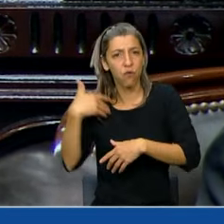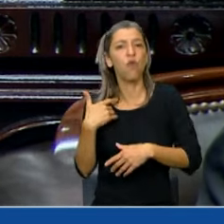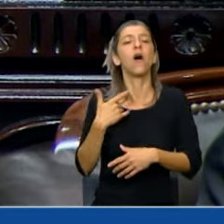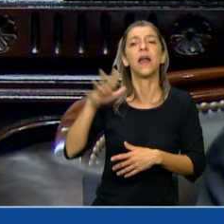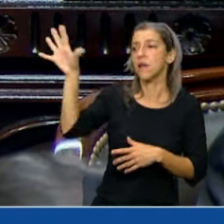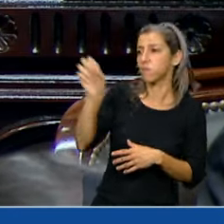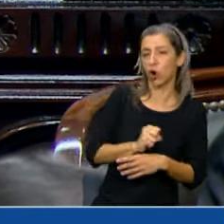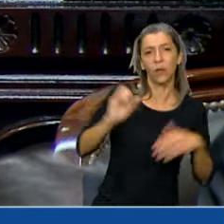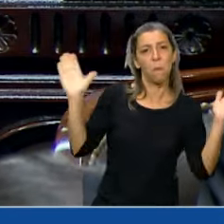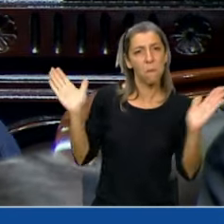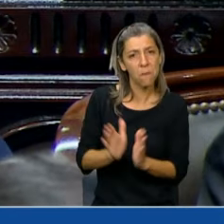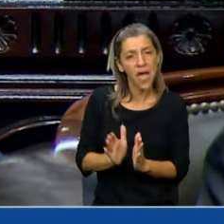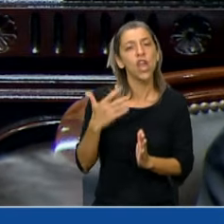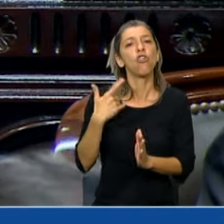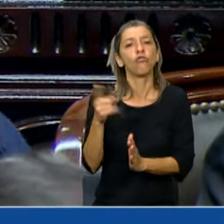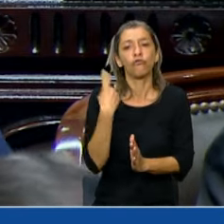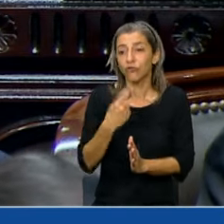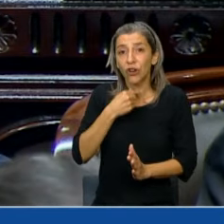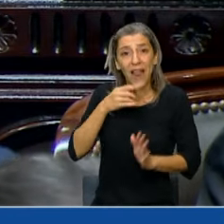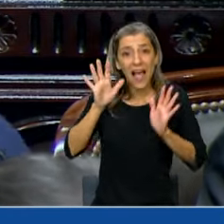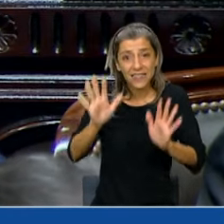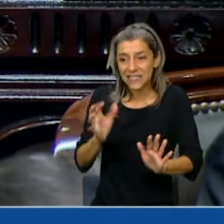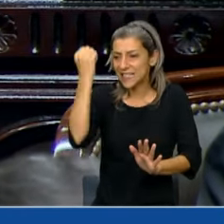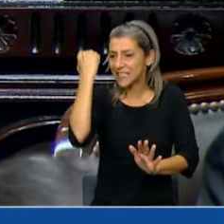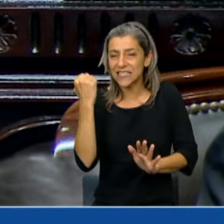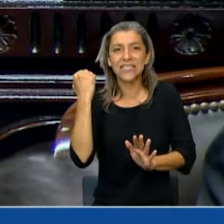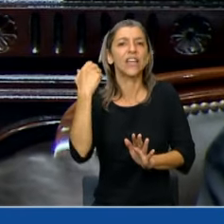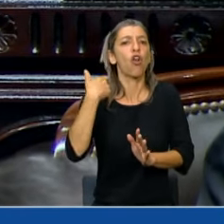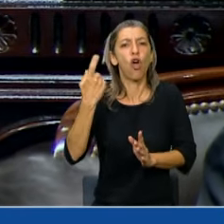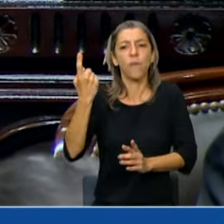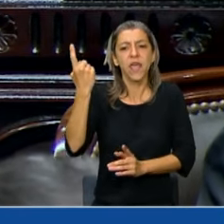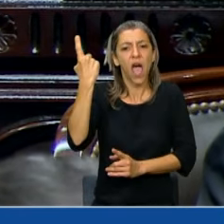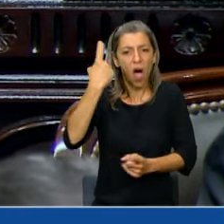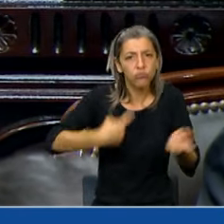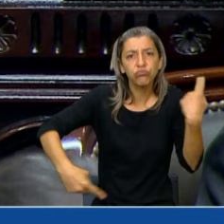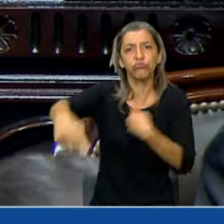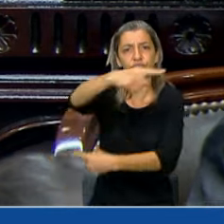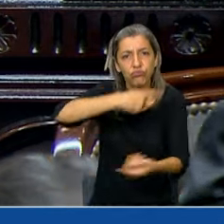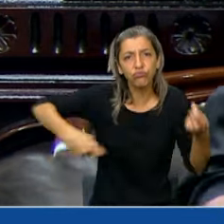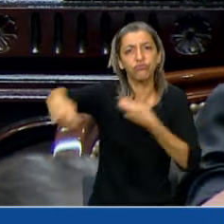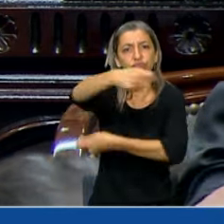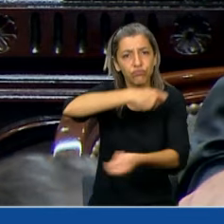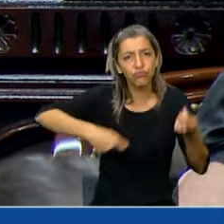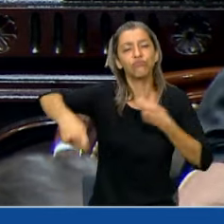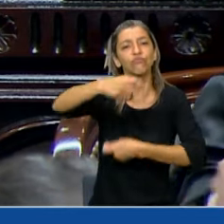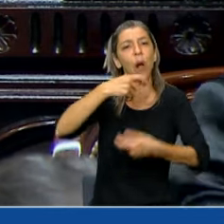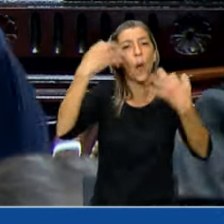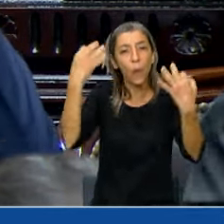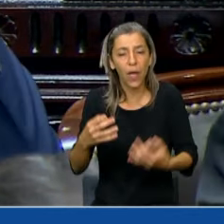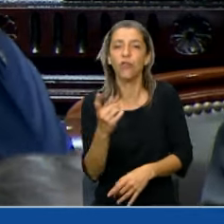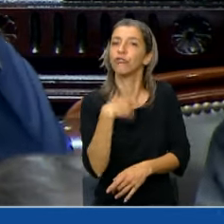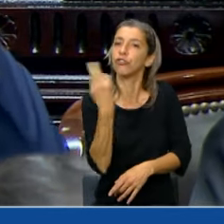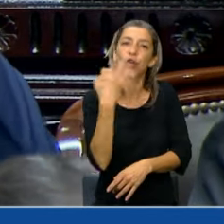importaciones y todo un círculo para la economía y el desarrollo de la Argentina es invirtiendo la verdadera riqueza de nuestro